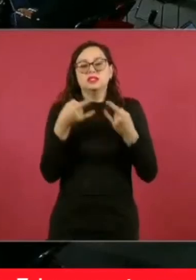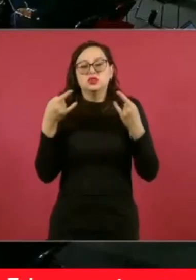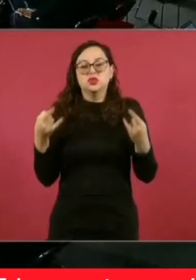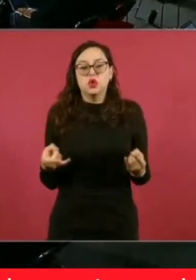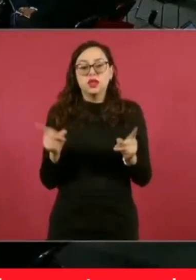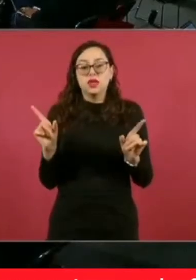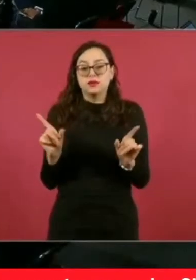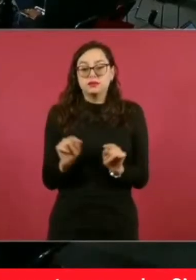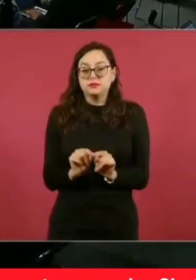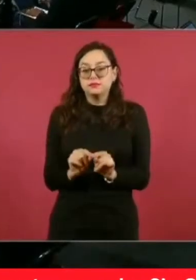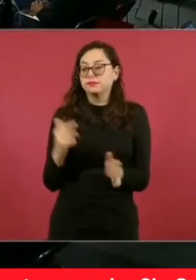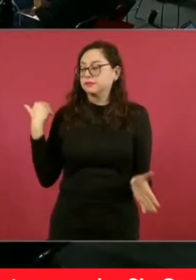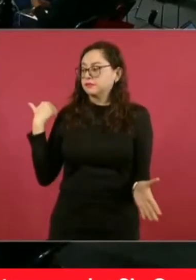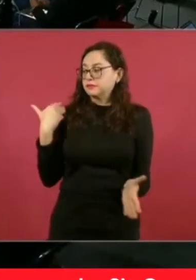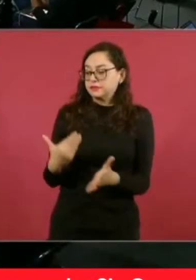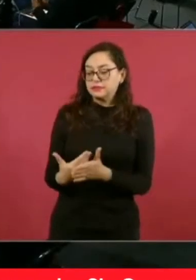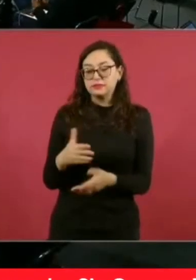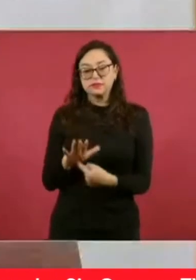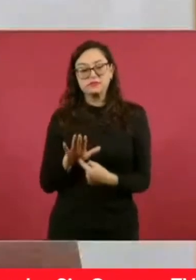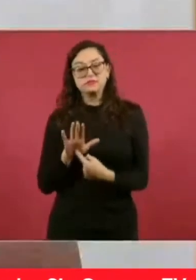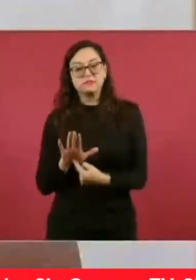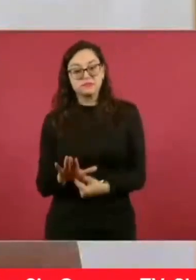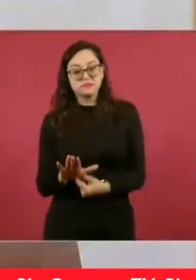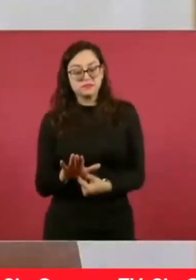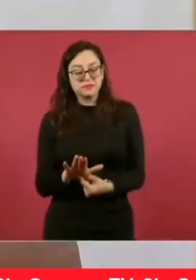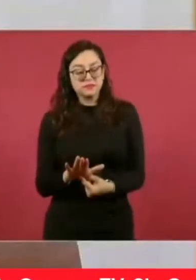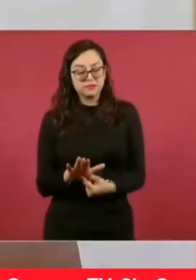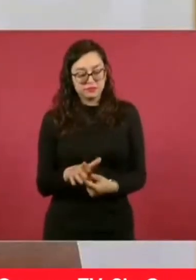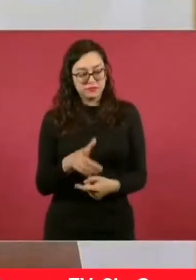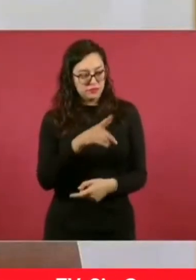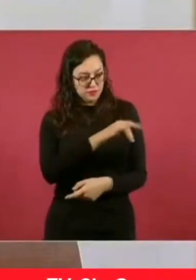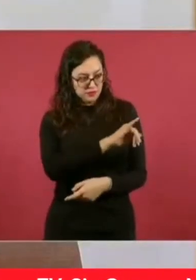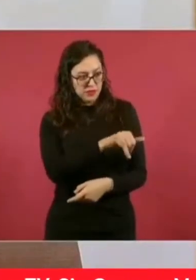Jesús, un fragmento. Ayer lo vi